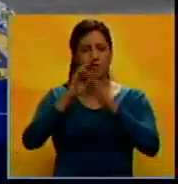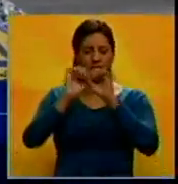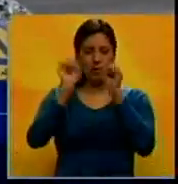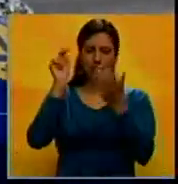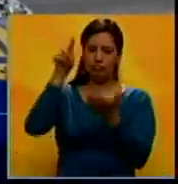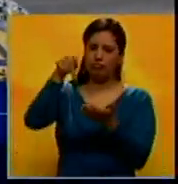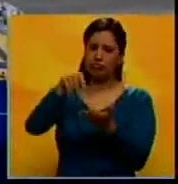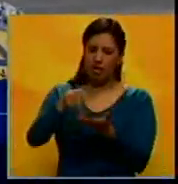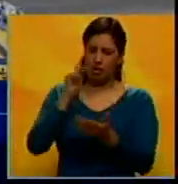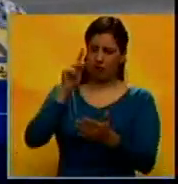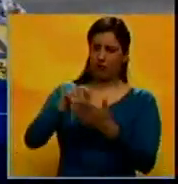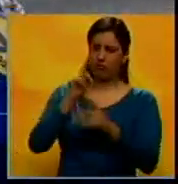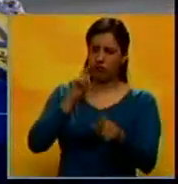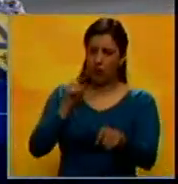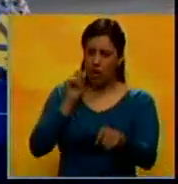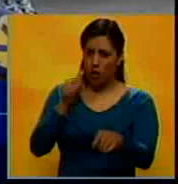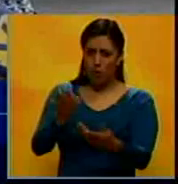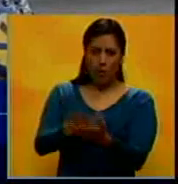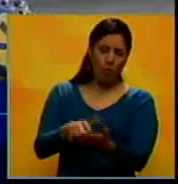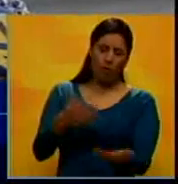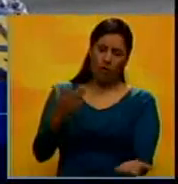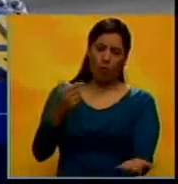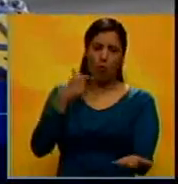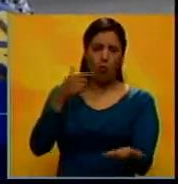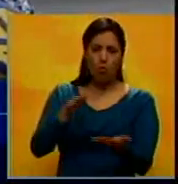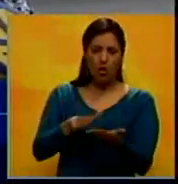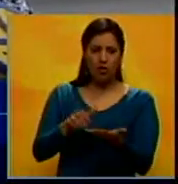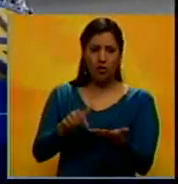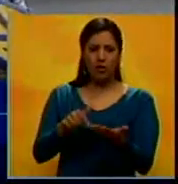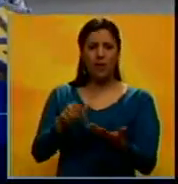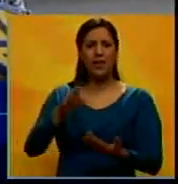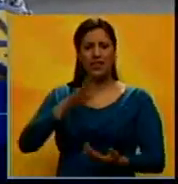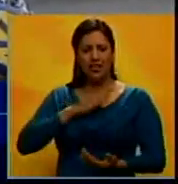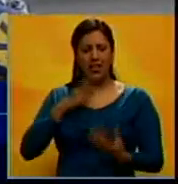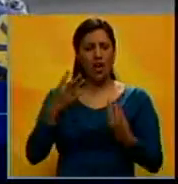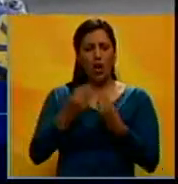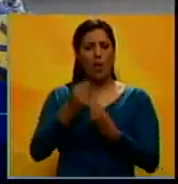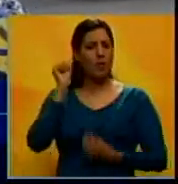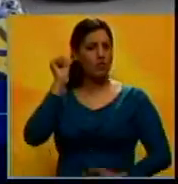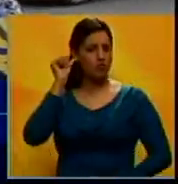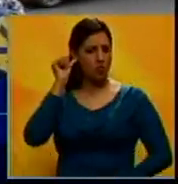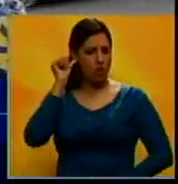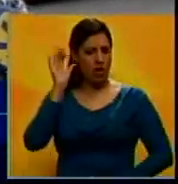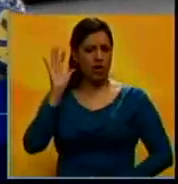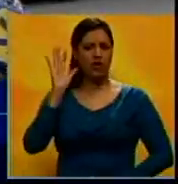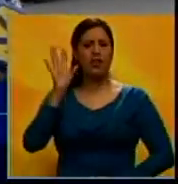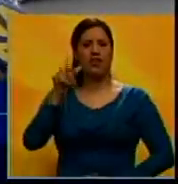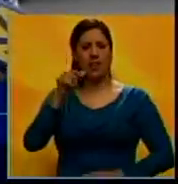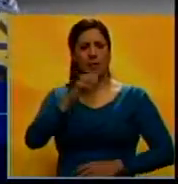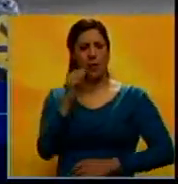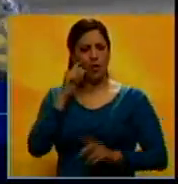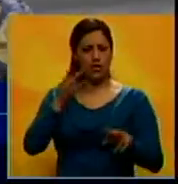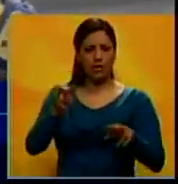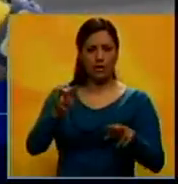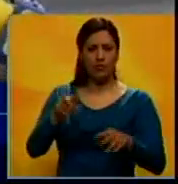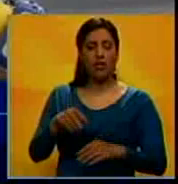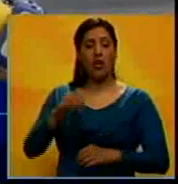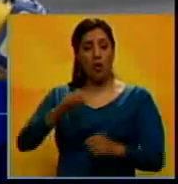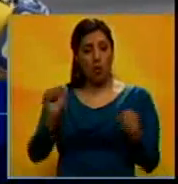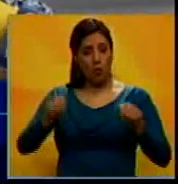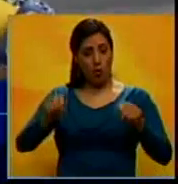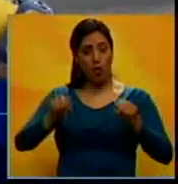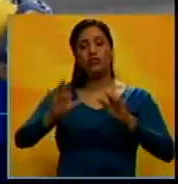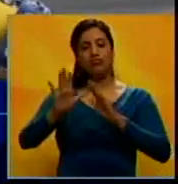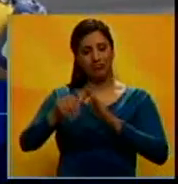la mañana y cuando llegué me conseguí con el chico allí tirado. Estaba acompañado de una chica y habían agentes policiales allí. La moto